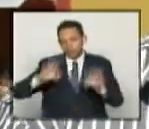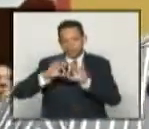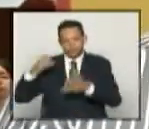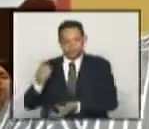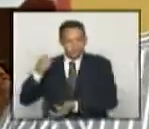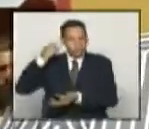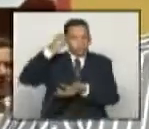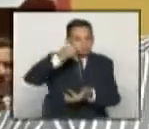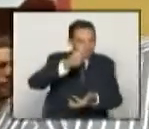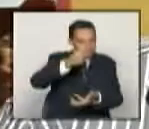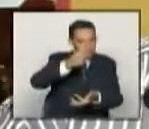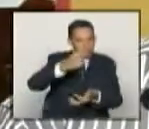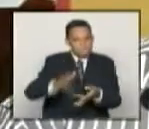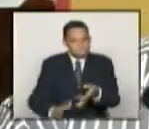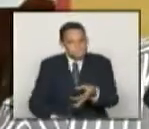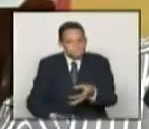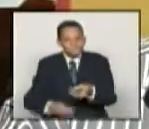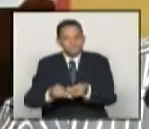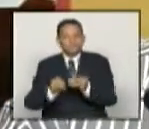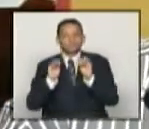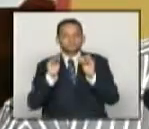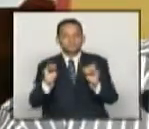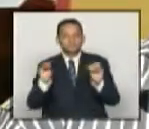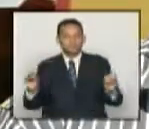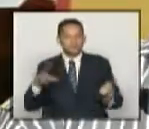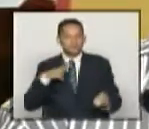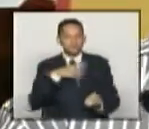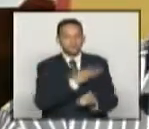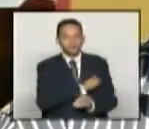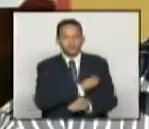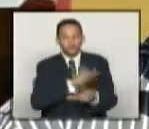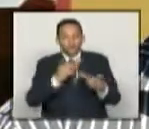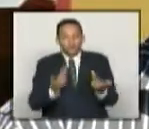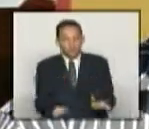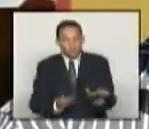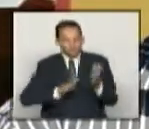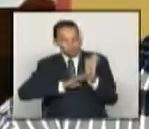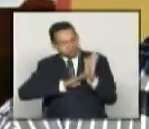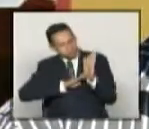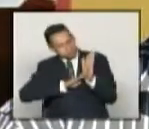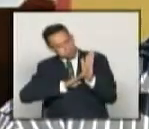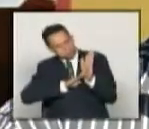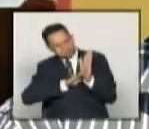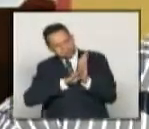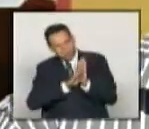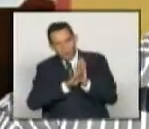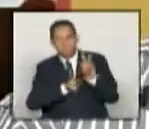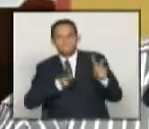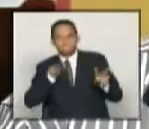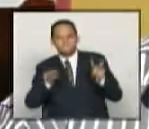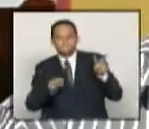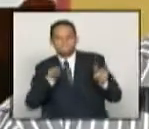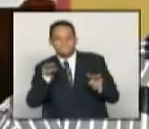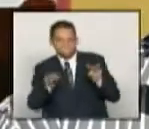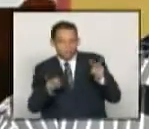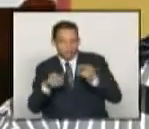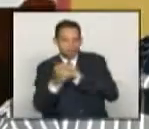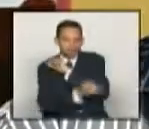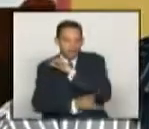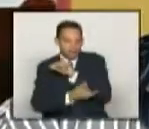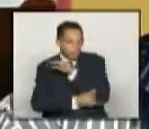Y vuelvo a lo mismo, el tema de nosotros aquí, el desarrollo, lo hemos enfocado mucho al agroturismo y el tema del desarrollo vial.